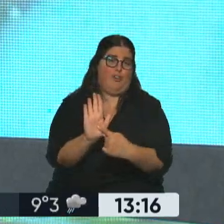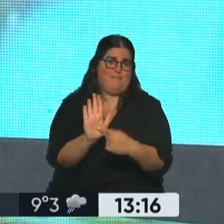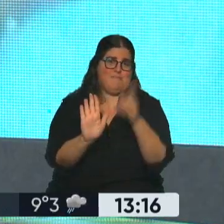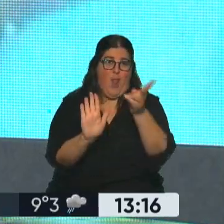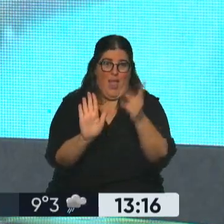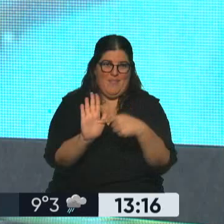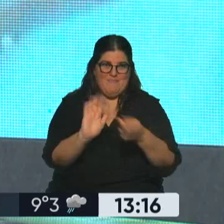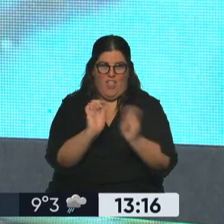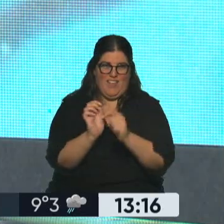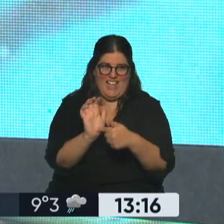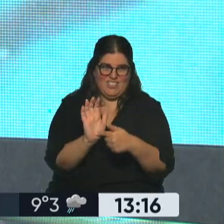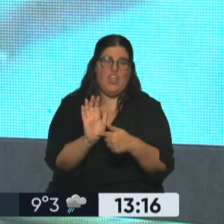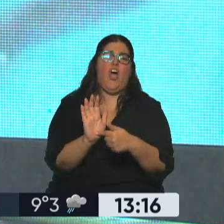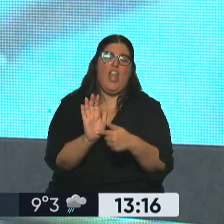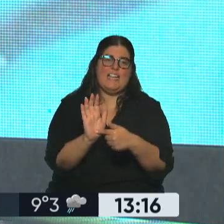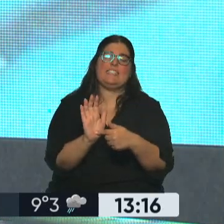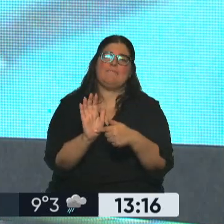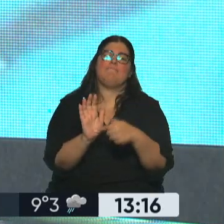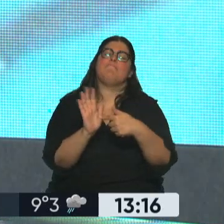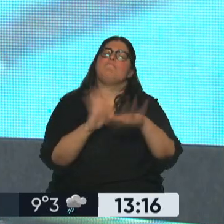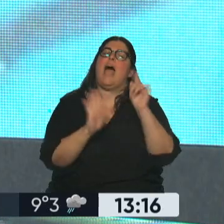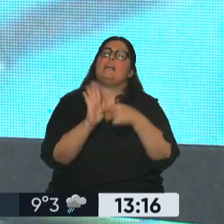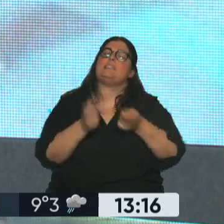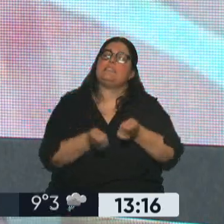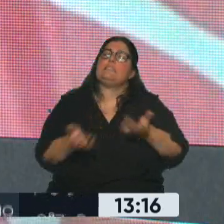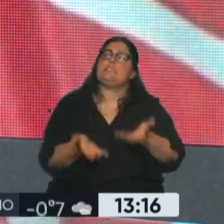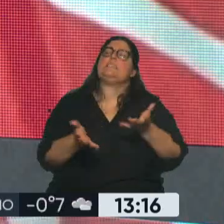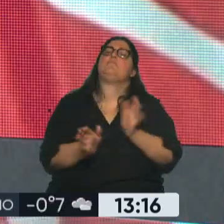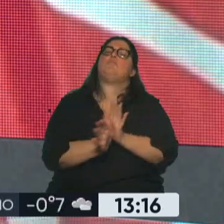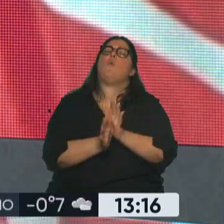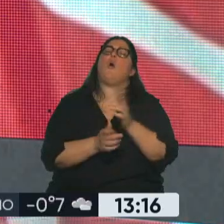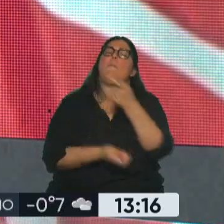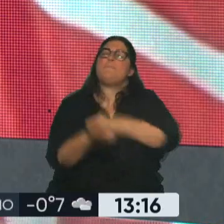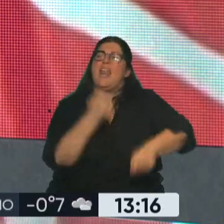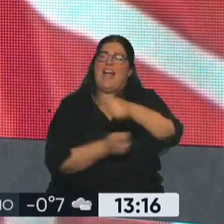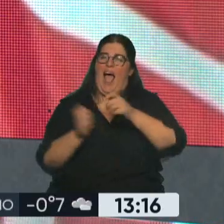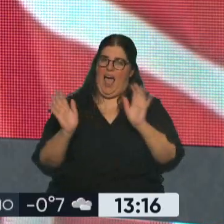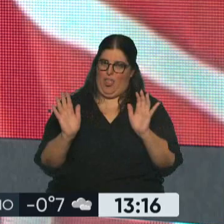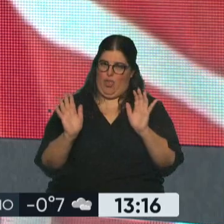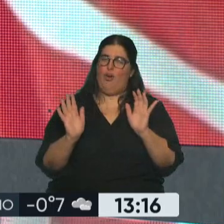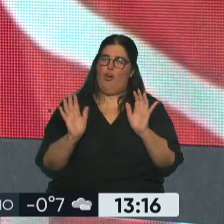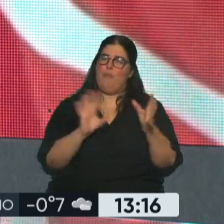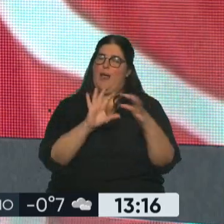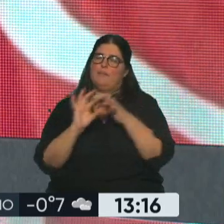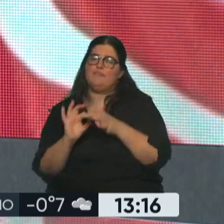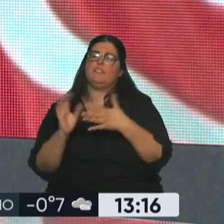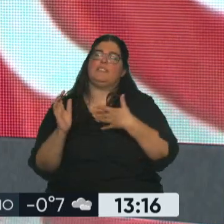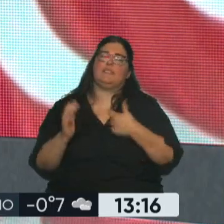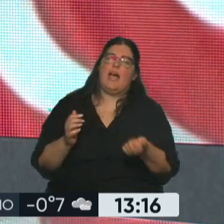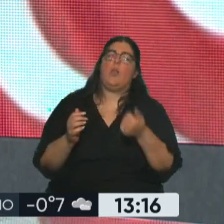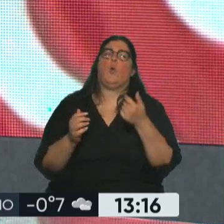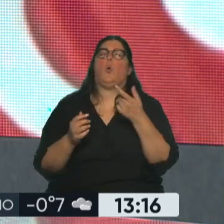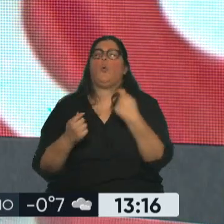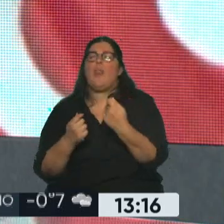porque fomenta justamente todo lo que tiene que ver con respuestas de mercado para este tipo de bienes, de provisión de bienes y